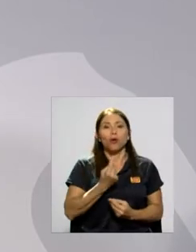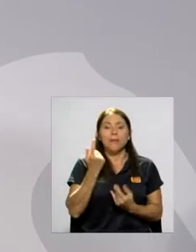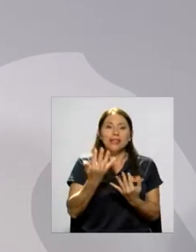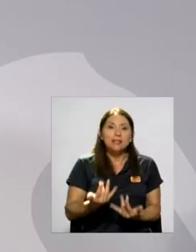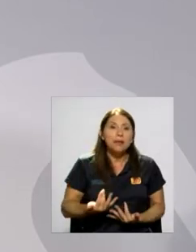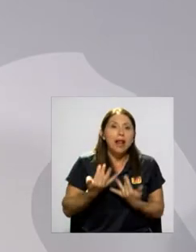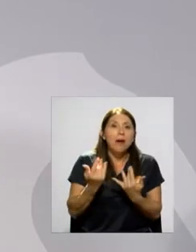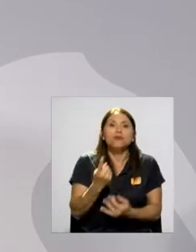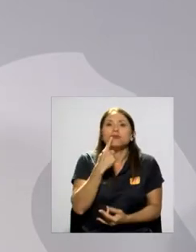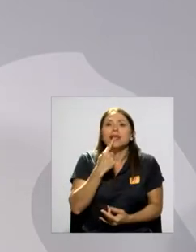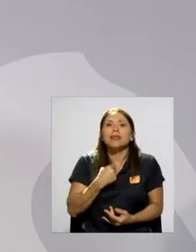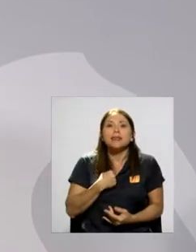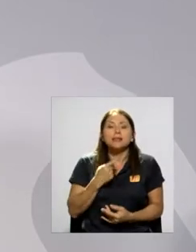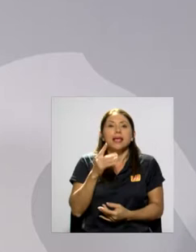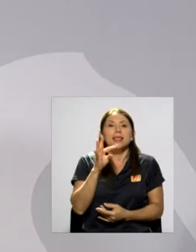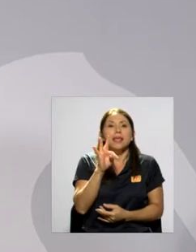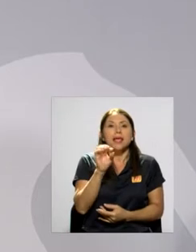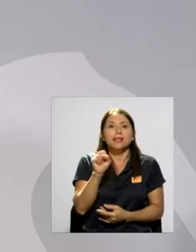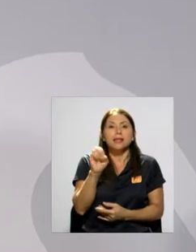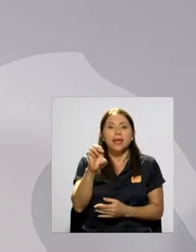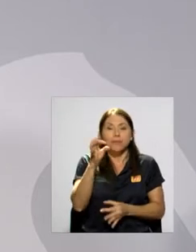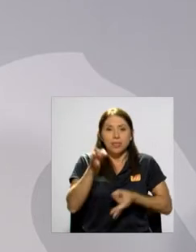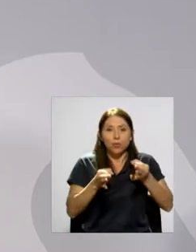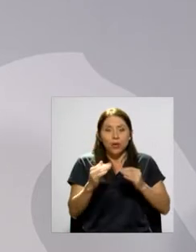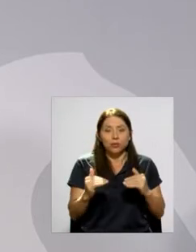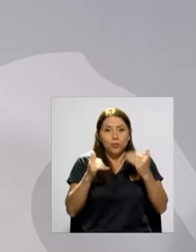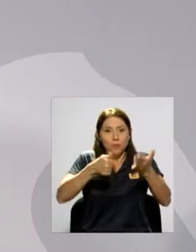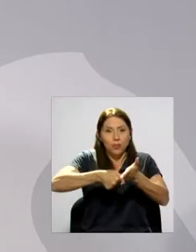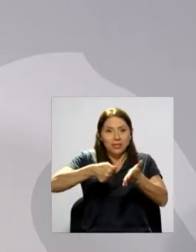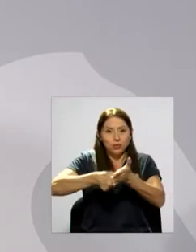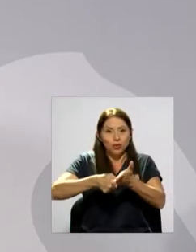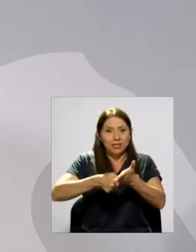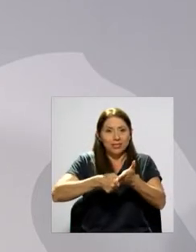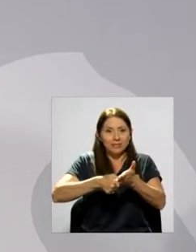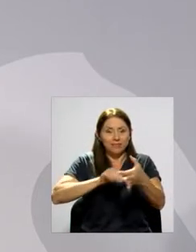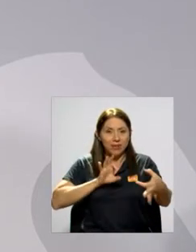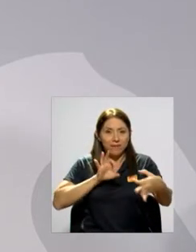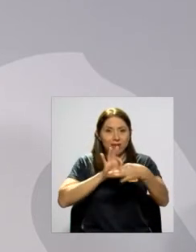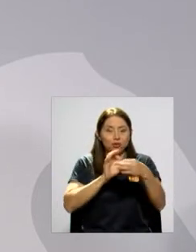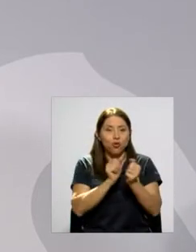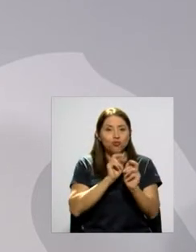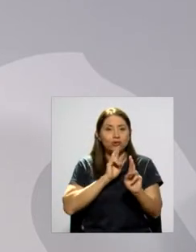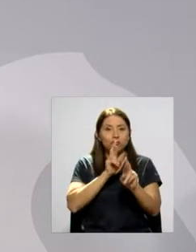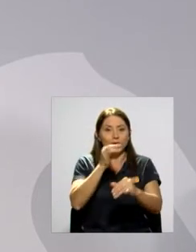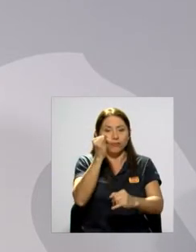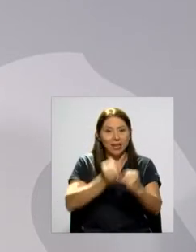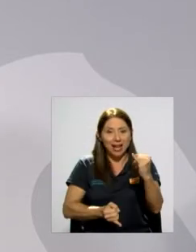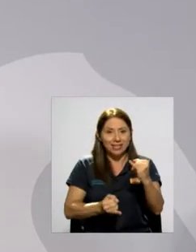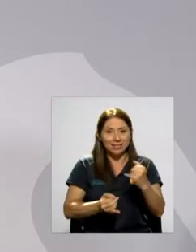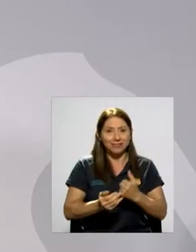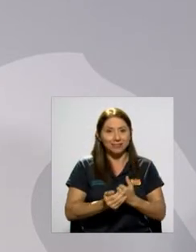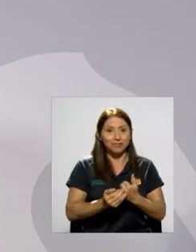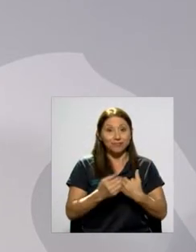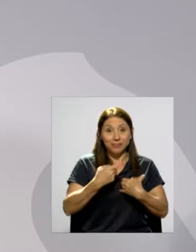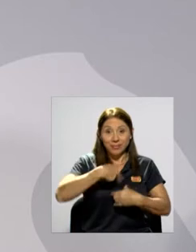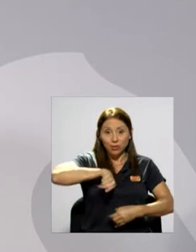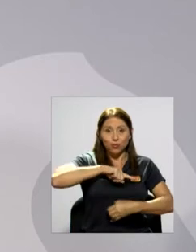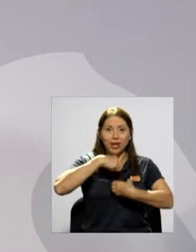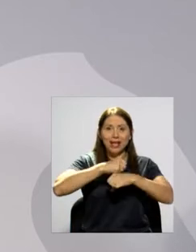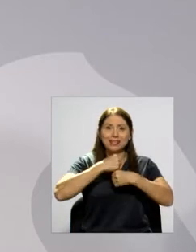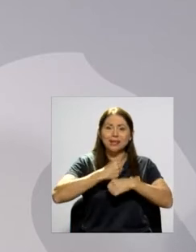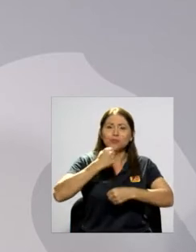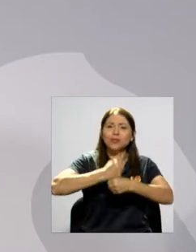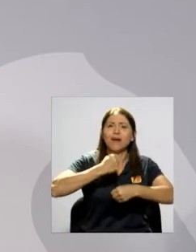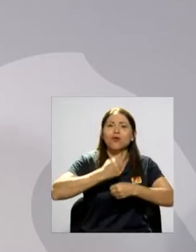nos diga el Tribunal Supremo de Elecciones en relación con los resultados finales, pues hacemos esta labor de